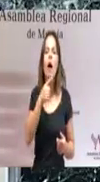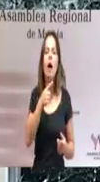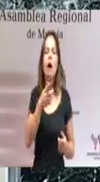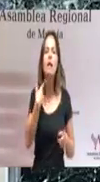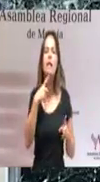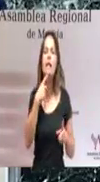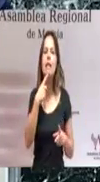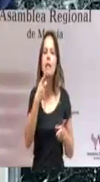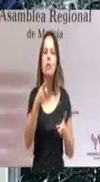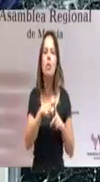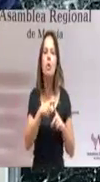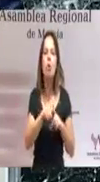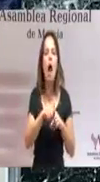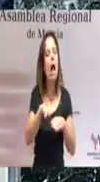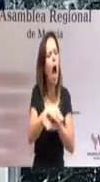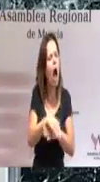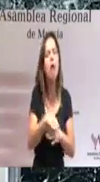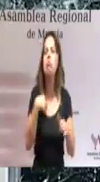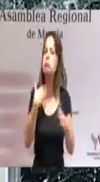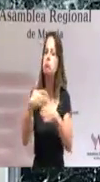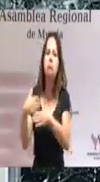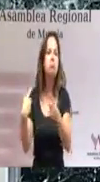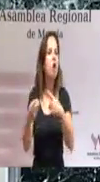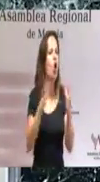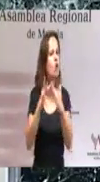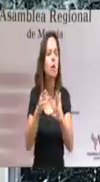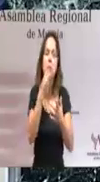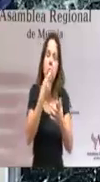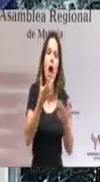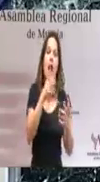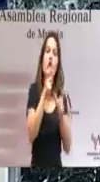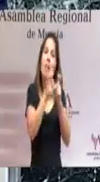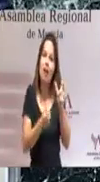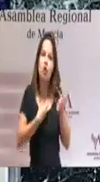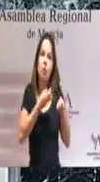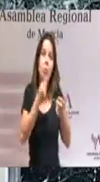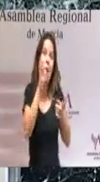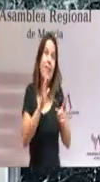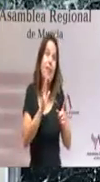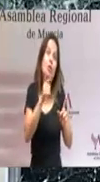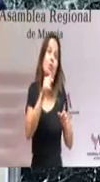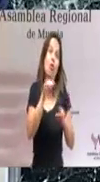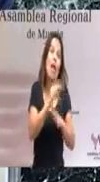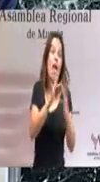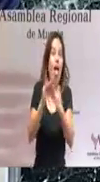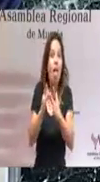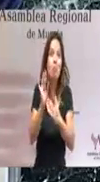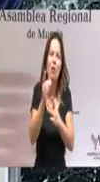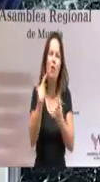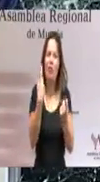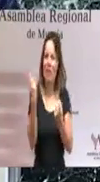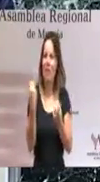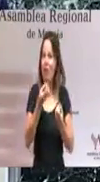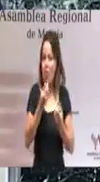Ha hablado de que usted pisa mucho la calle, de los rifirrafes. Bueno, ahora le daré algunos datos que parece que pisa la calle, pero no está muy al tanto de